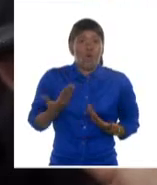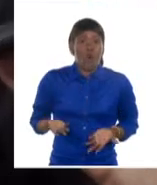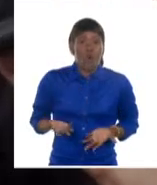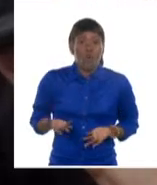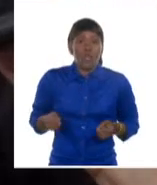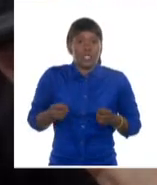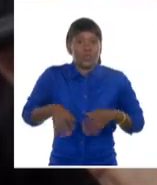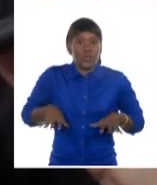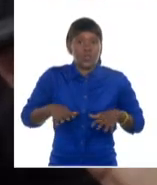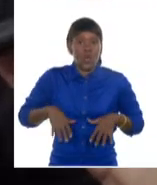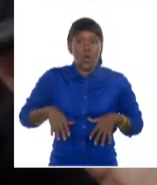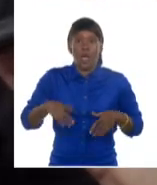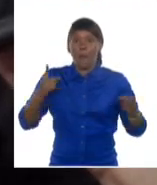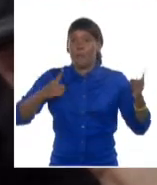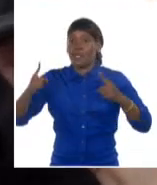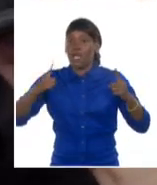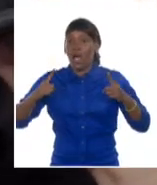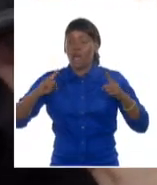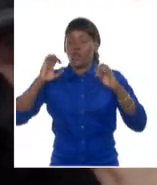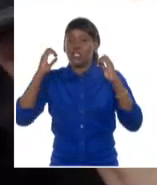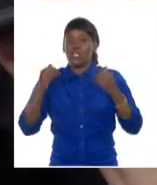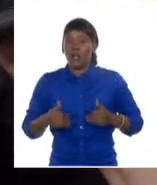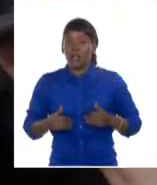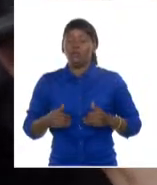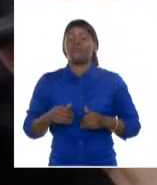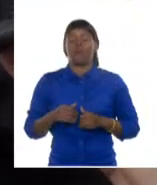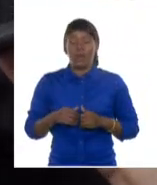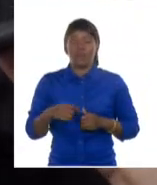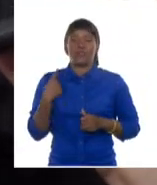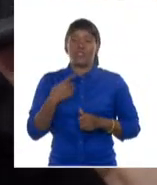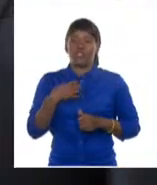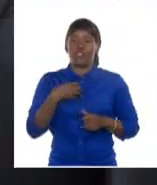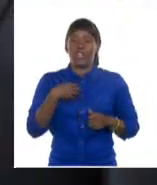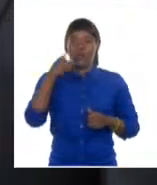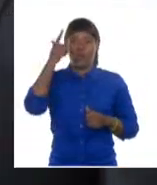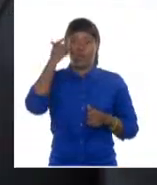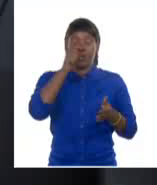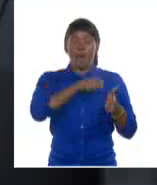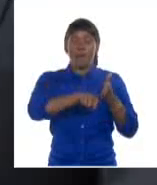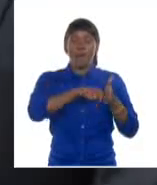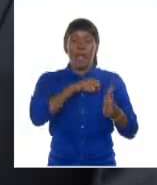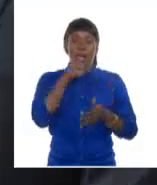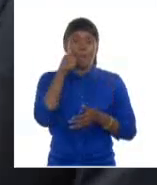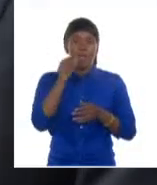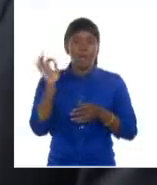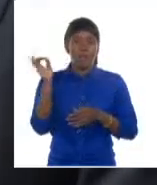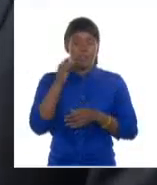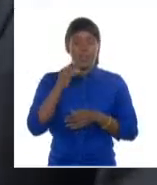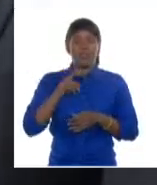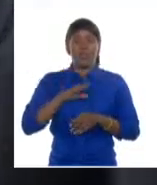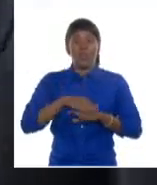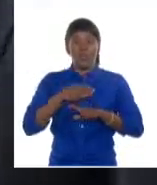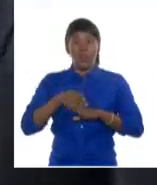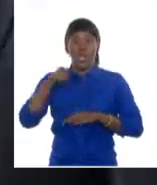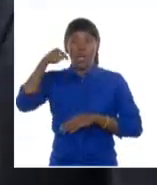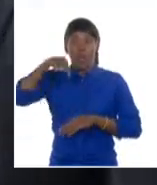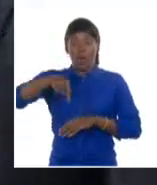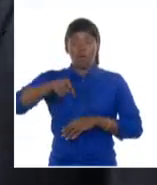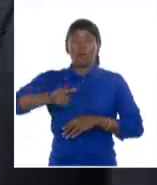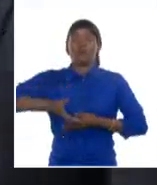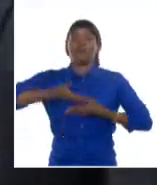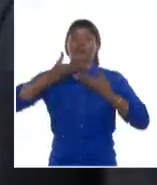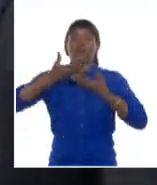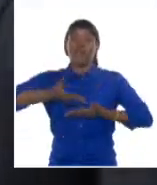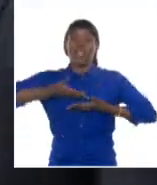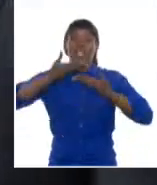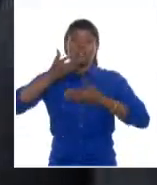salud. Y eso implica un desafío que es transversal a todos los sectores de la sociedad. Desde este 1 de diciembre, los más de 40.000 participantes en esta